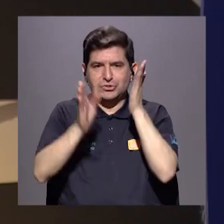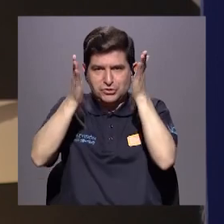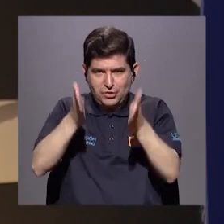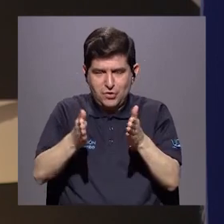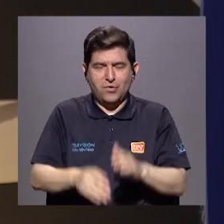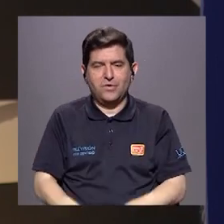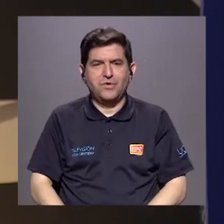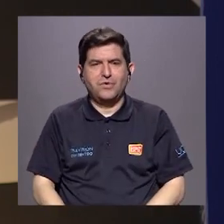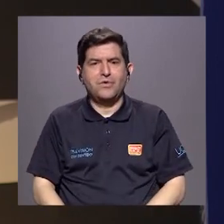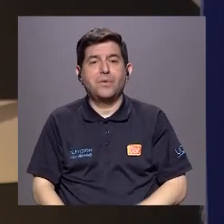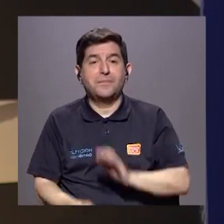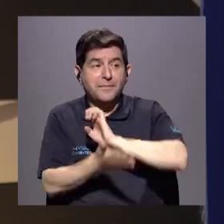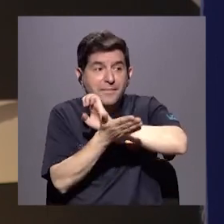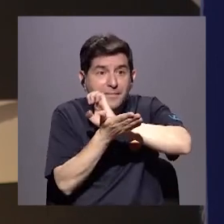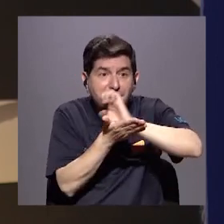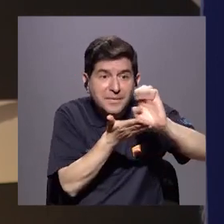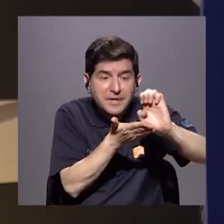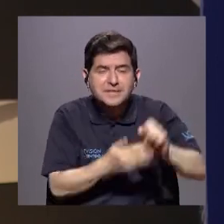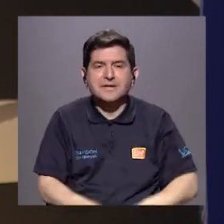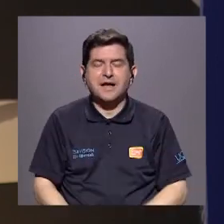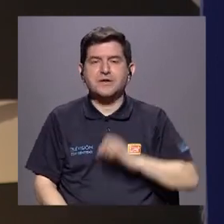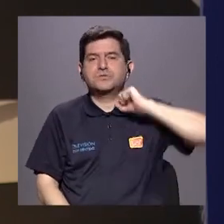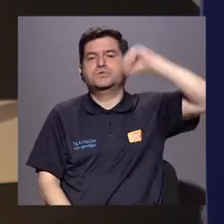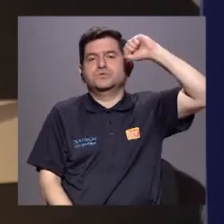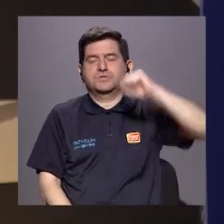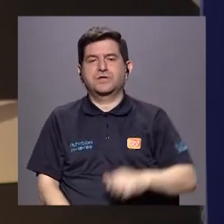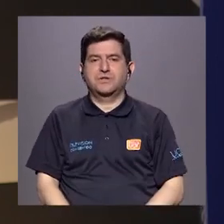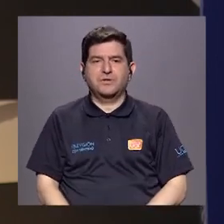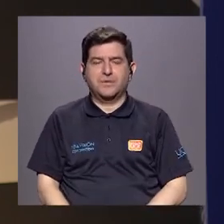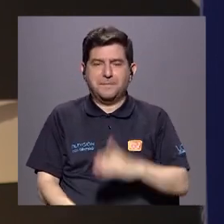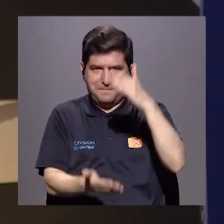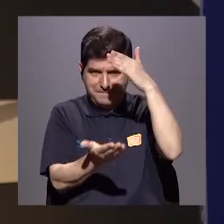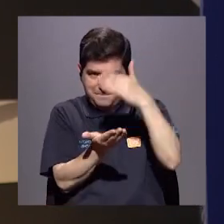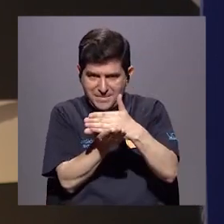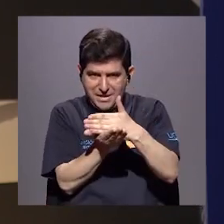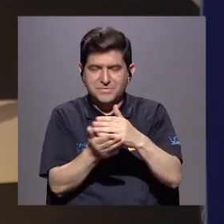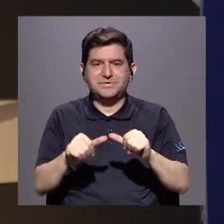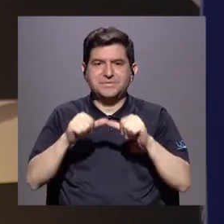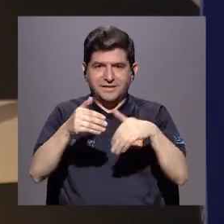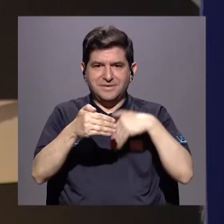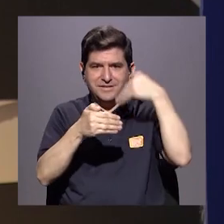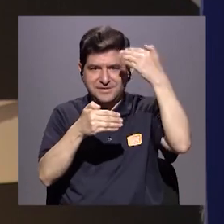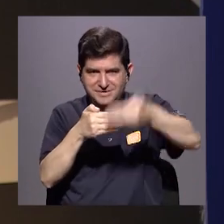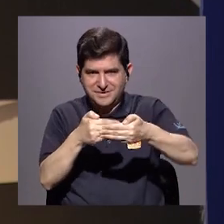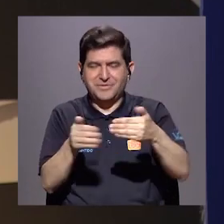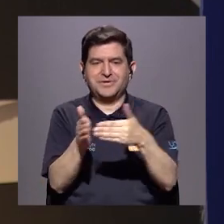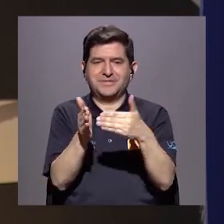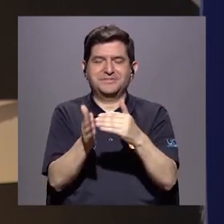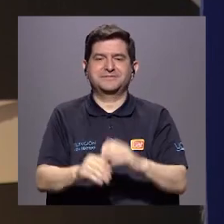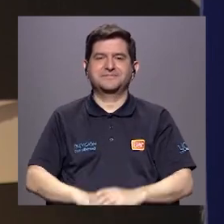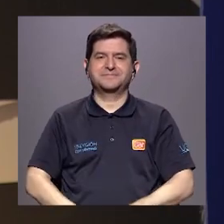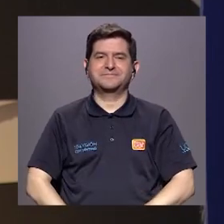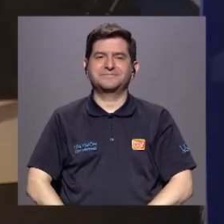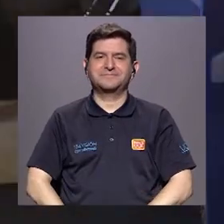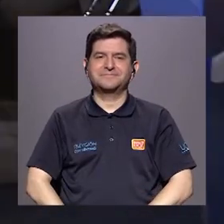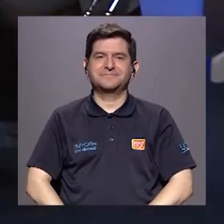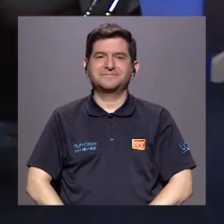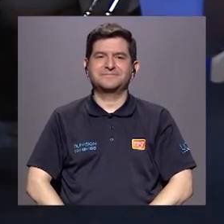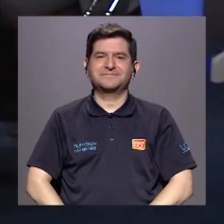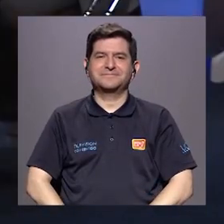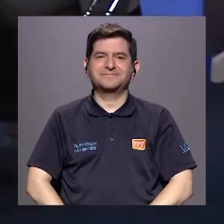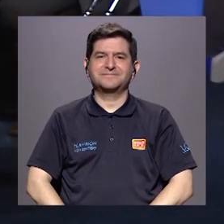psicólogo acerca de la prevención del suicidio vamos a realizar una pausa y en breve estaremos de regreso